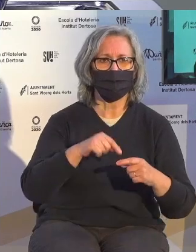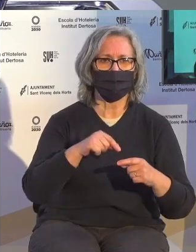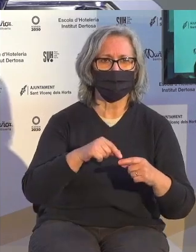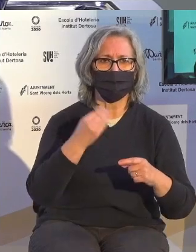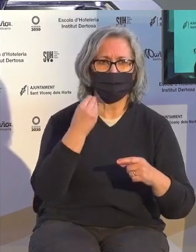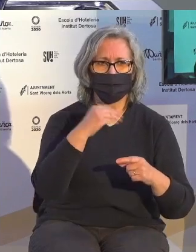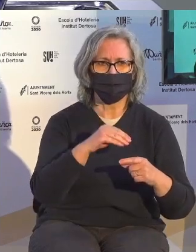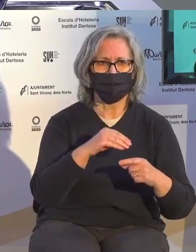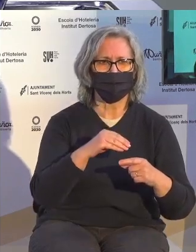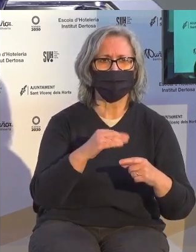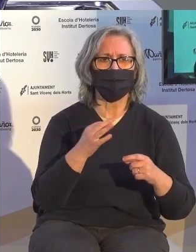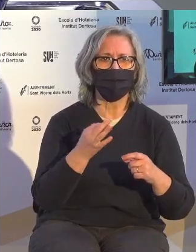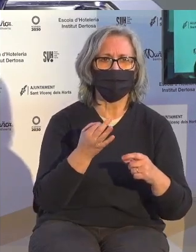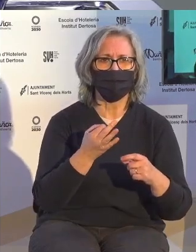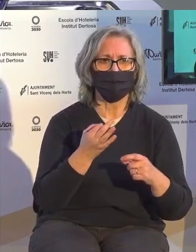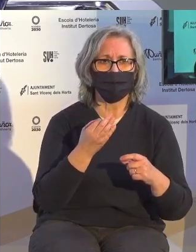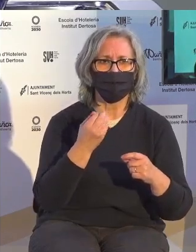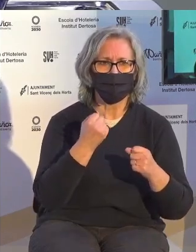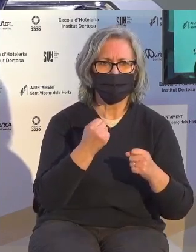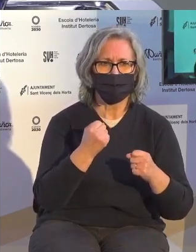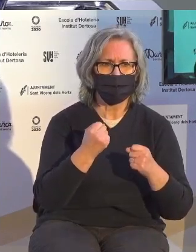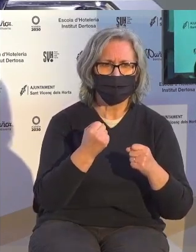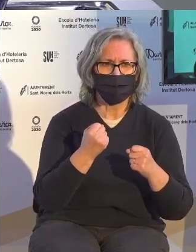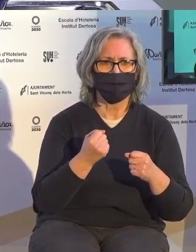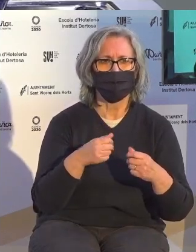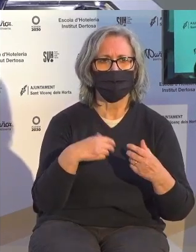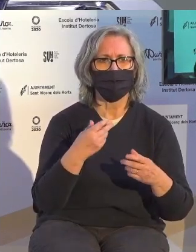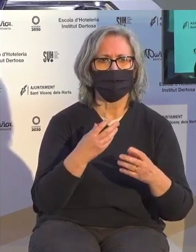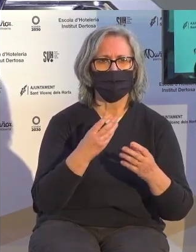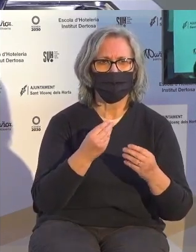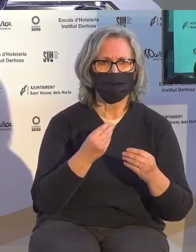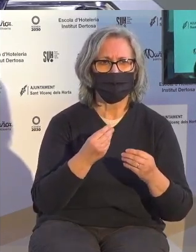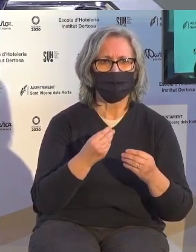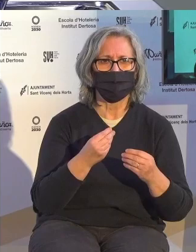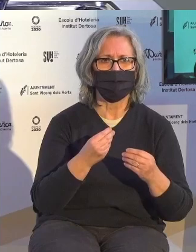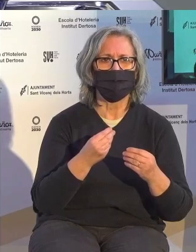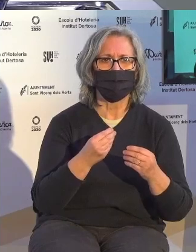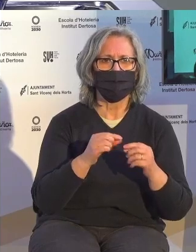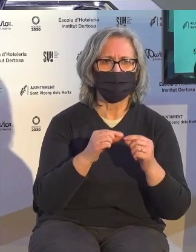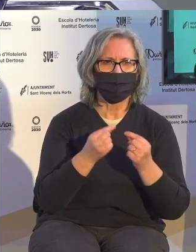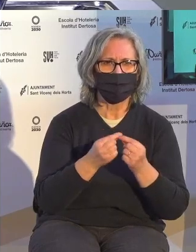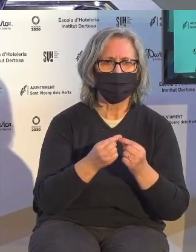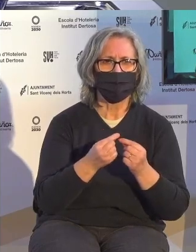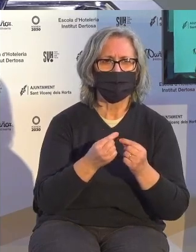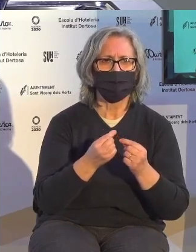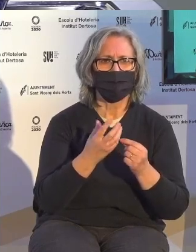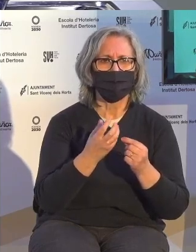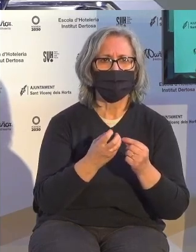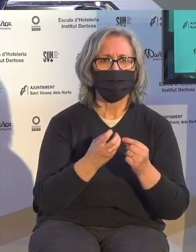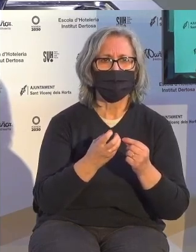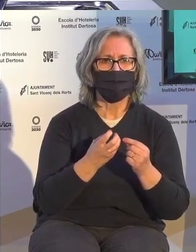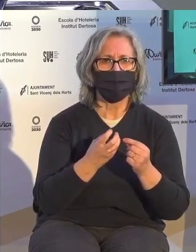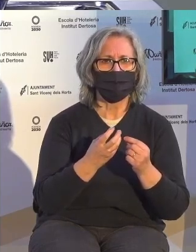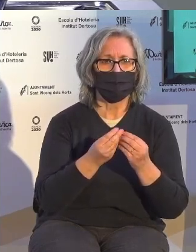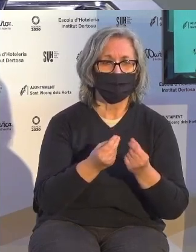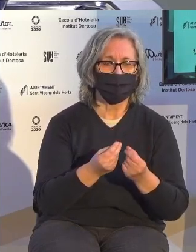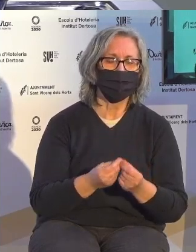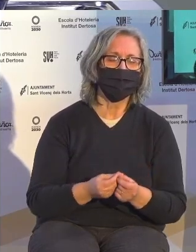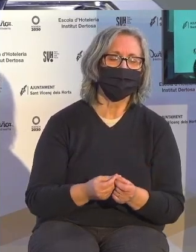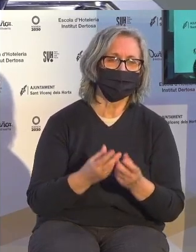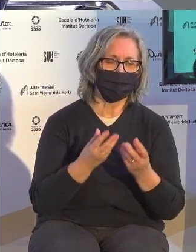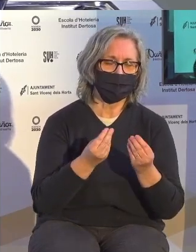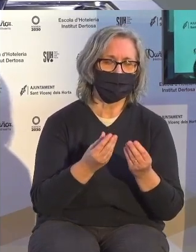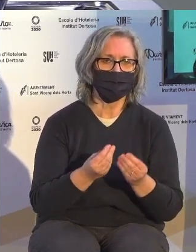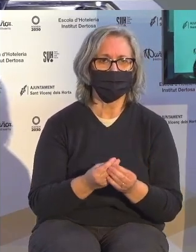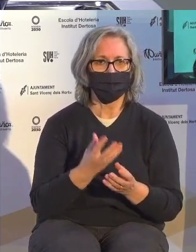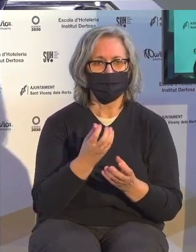merengue en este caso sería la humedad dependiendo del ofrece que utilizas si están en verano seguramente que van al infierno está muy